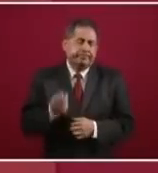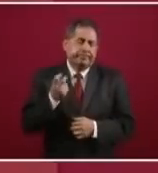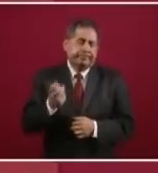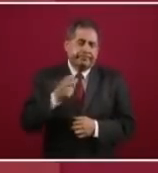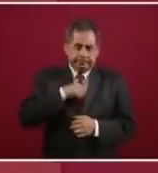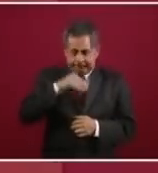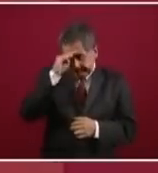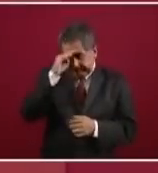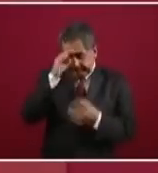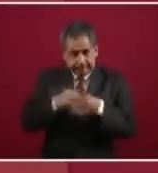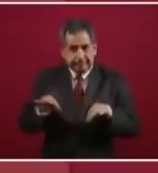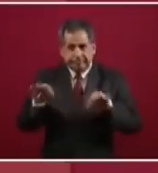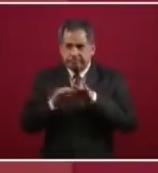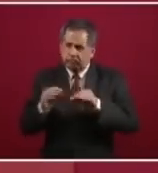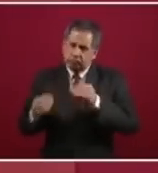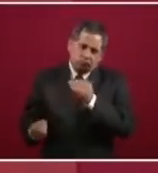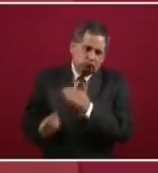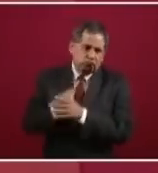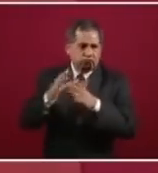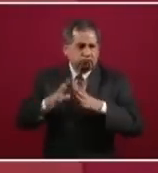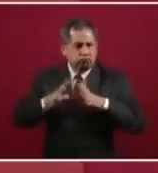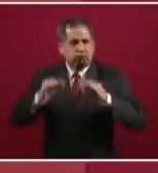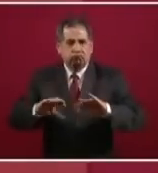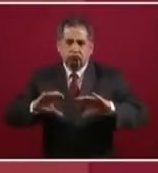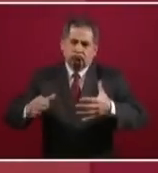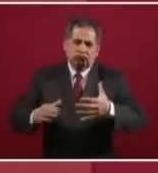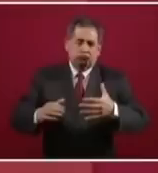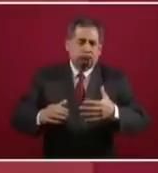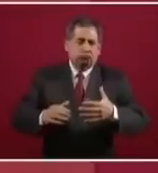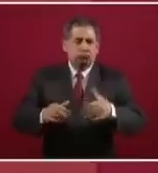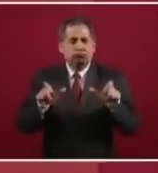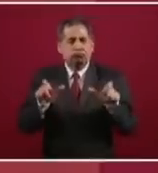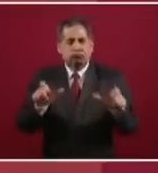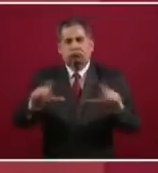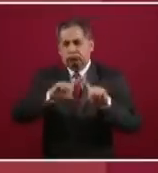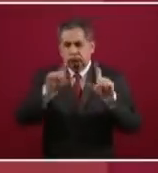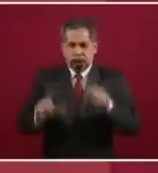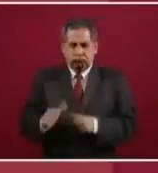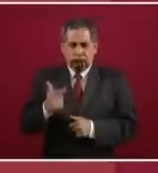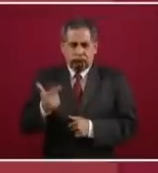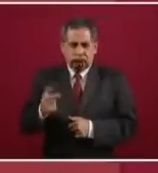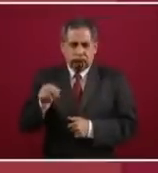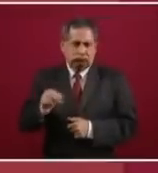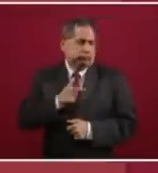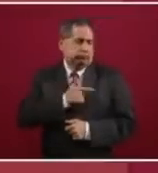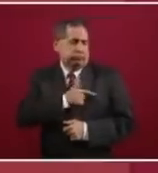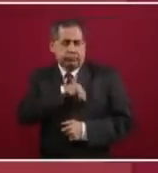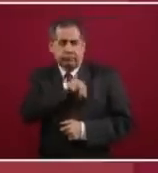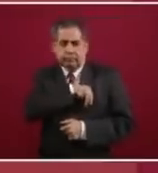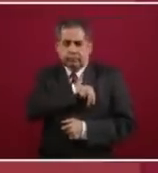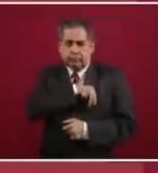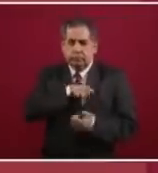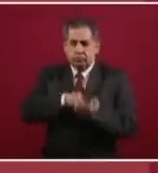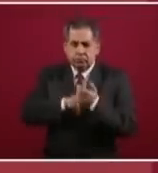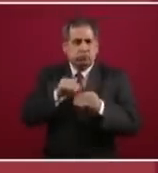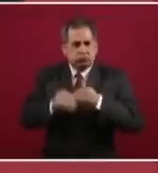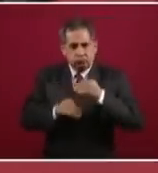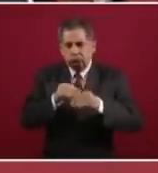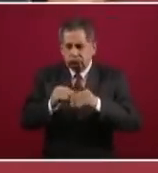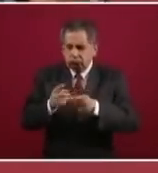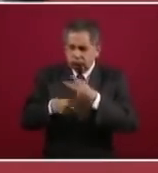fue importante la creación de la Guardia, y ahí vamos, poco a poco, aumentando el número de elementos